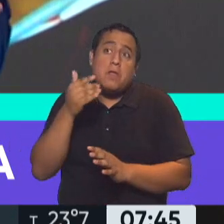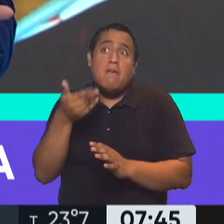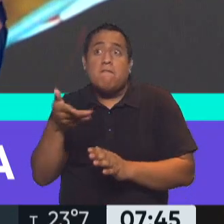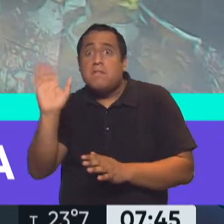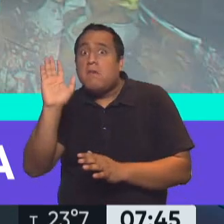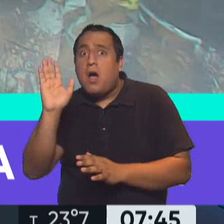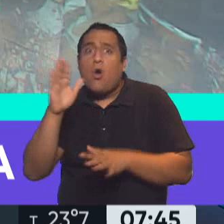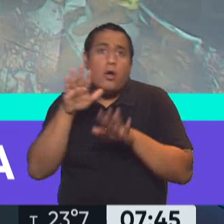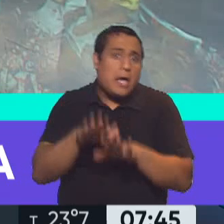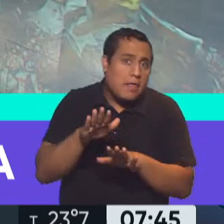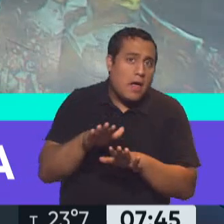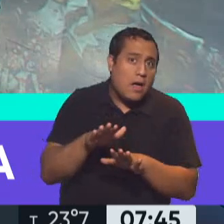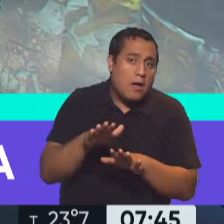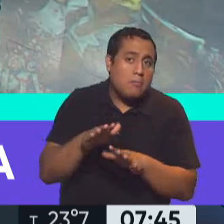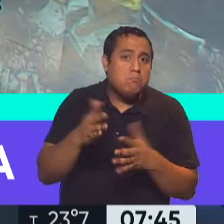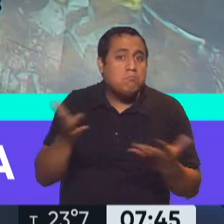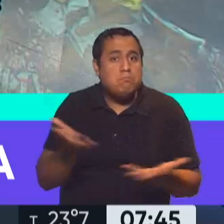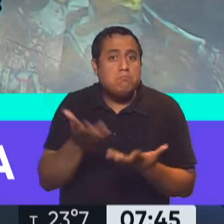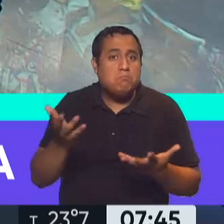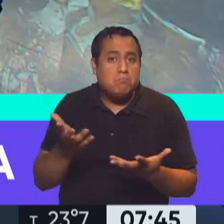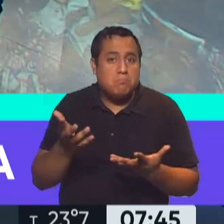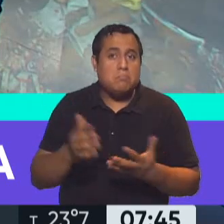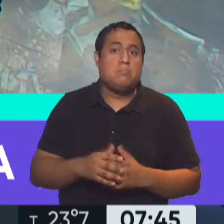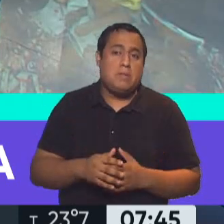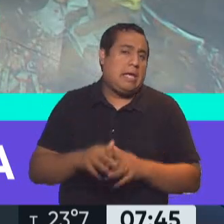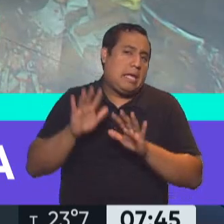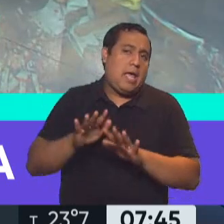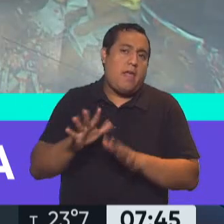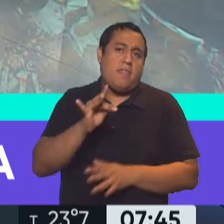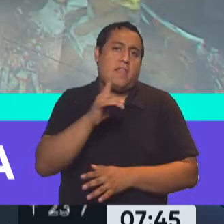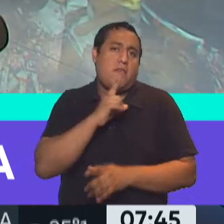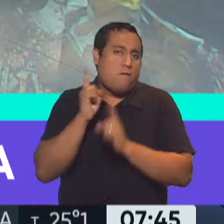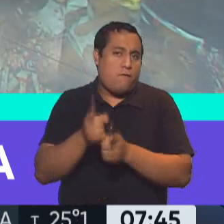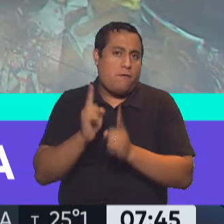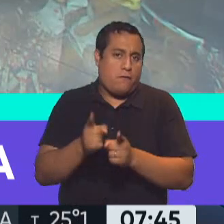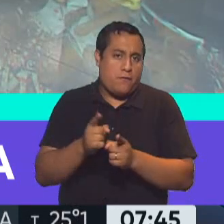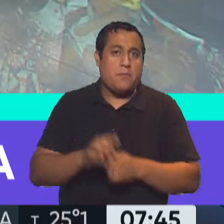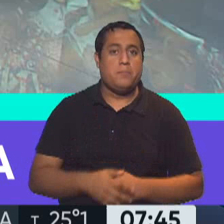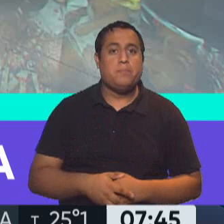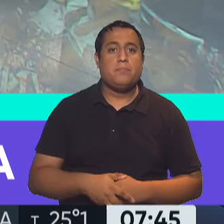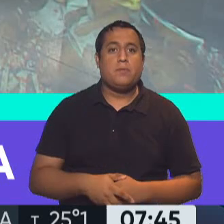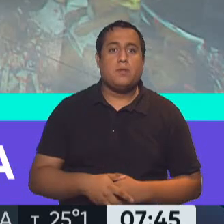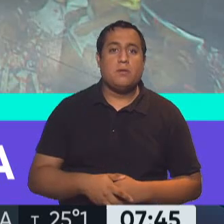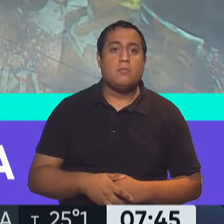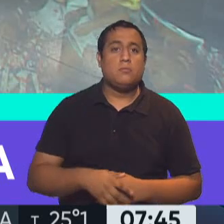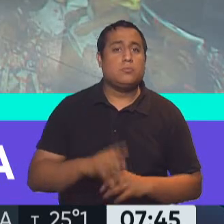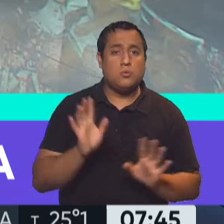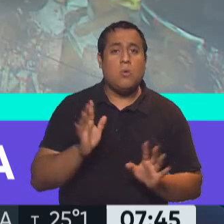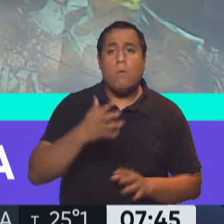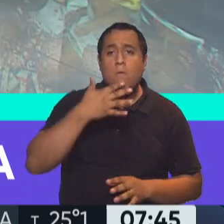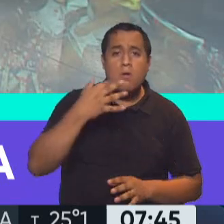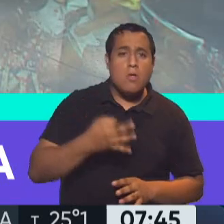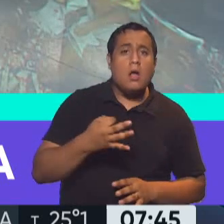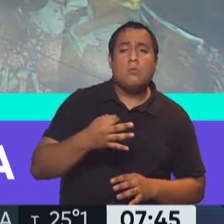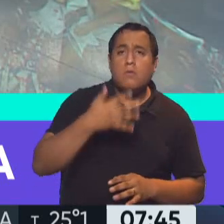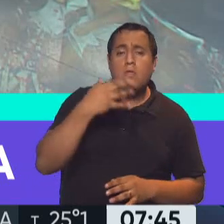quedar. Yo creo que te querés quedar para todo. Creo que queda instalado como entrenador de fútbol, ¿no? Ninguna suspicacia, ninguna, en totalmente, serio.